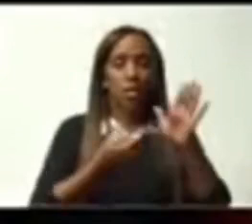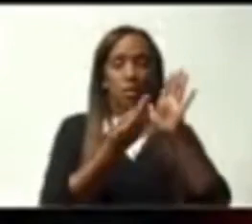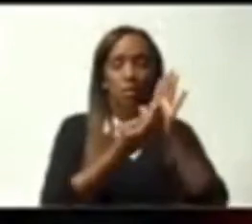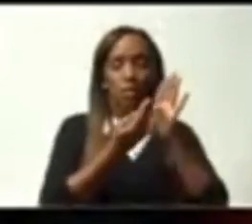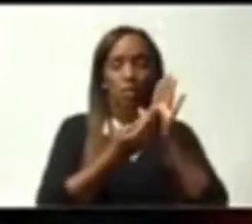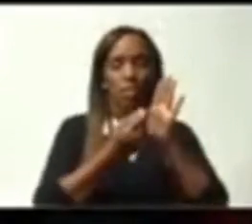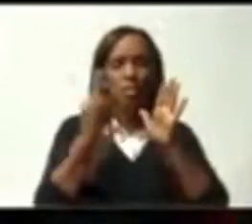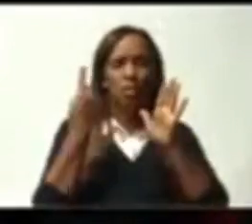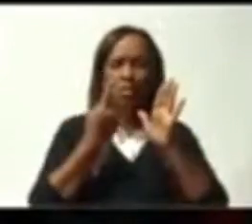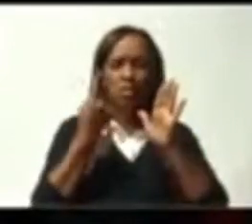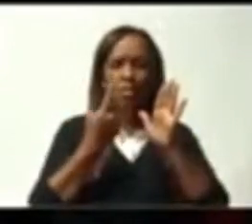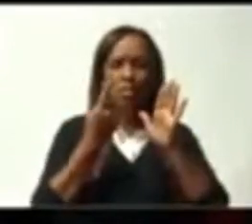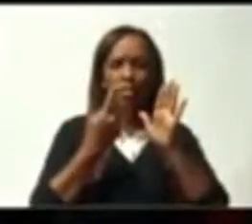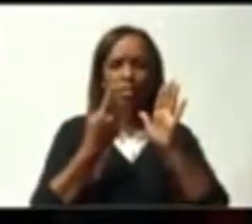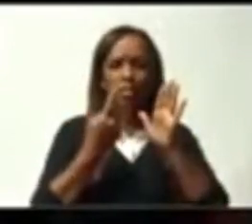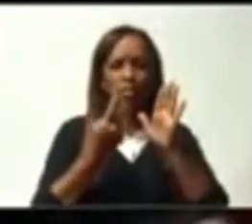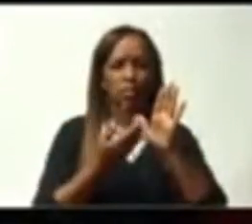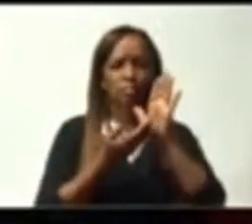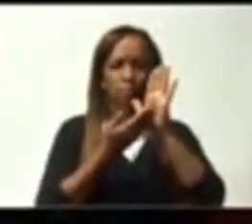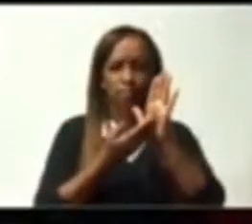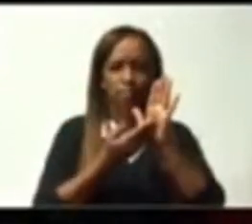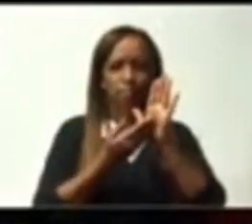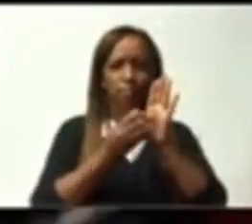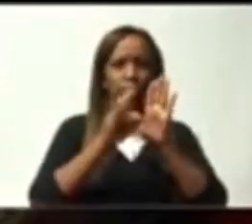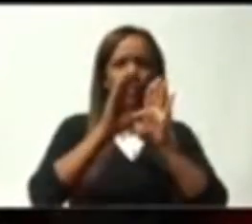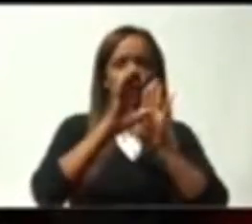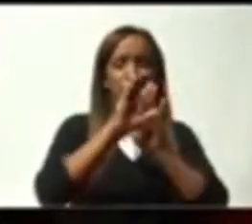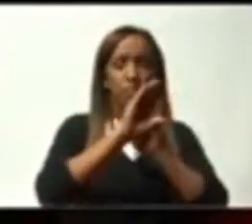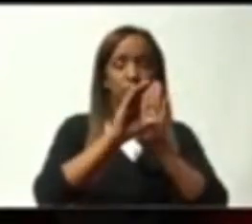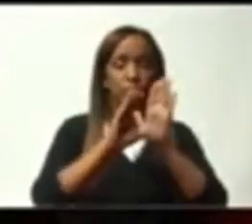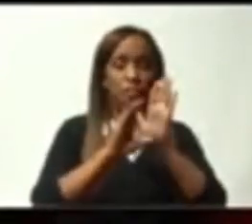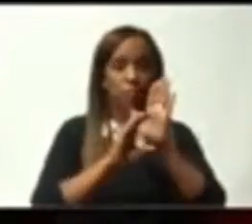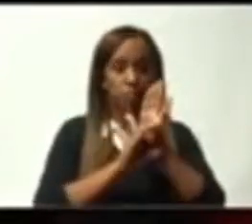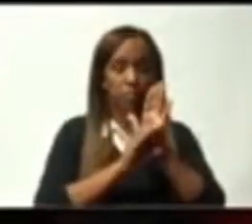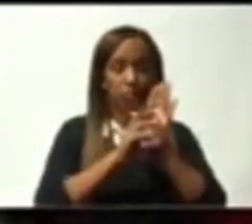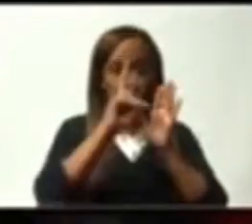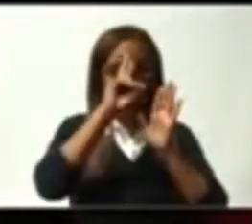de la República establece en su artículo